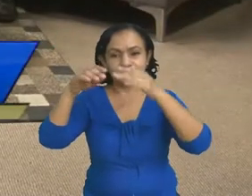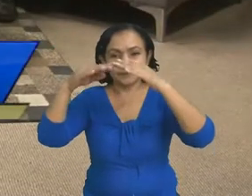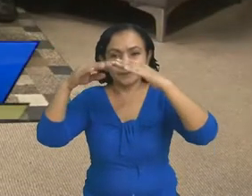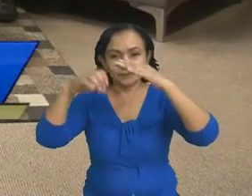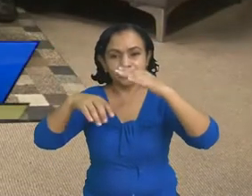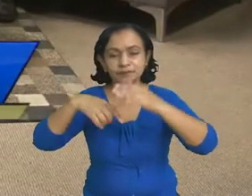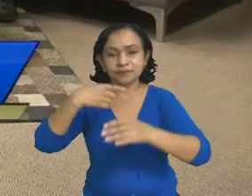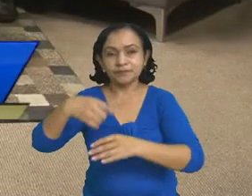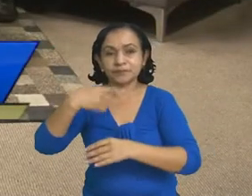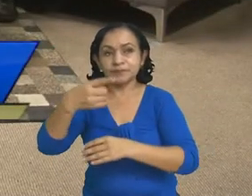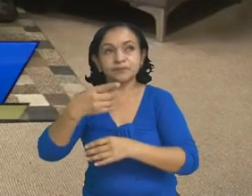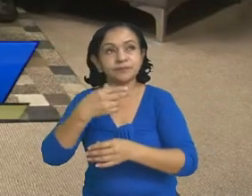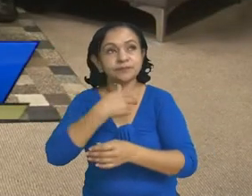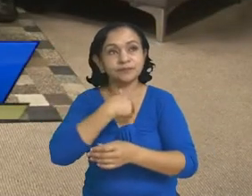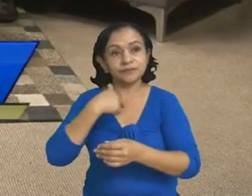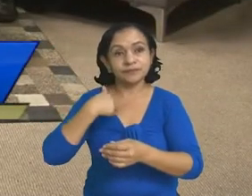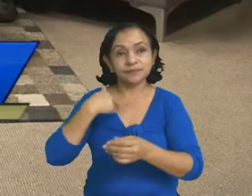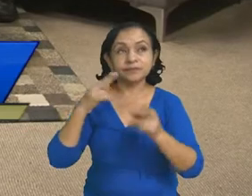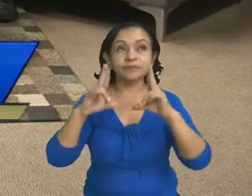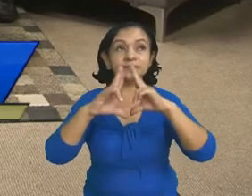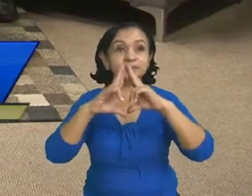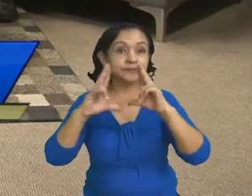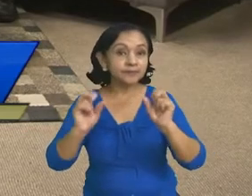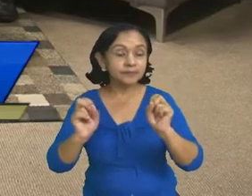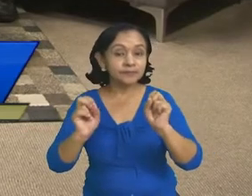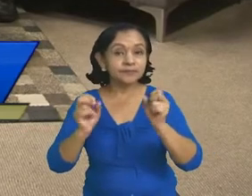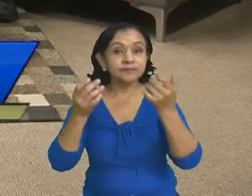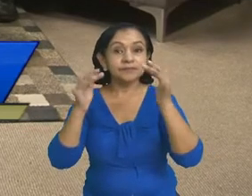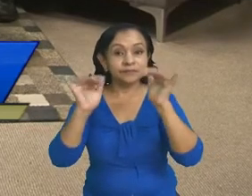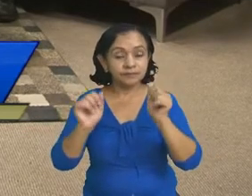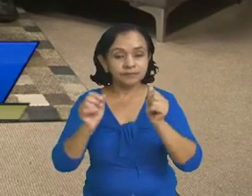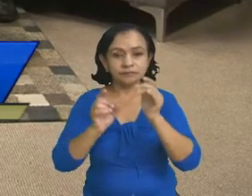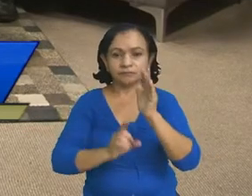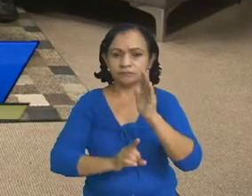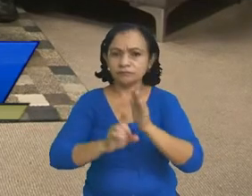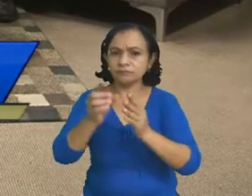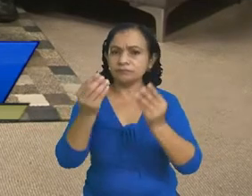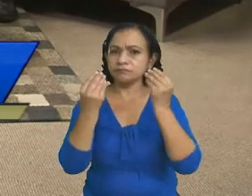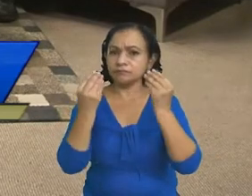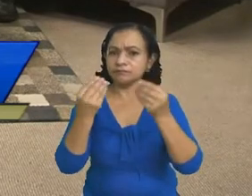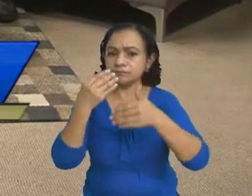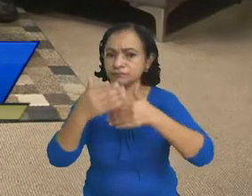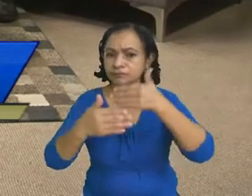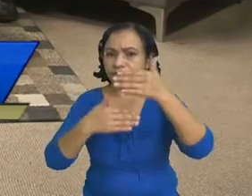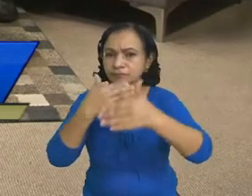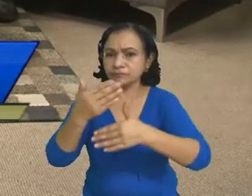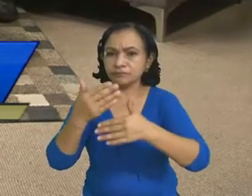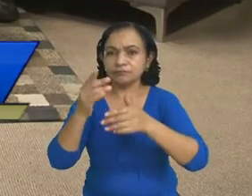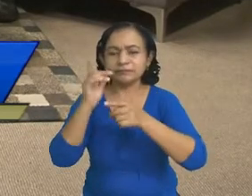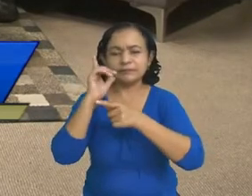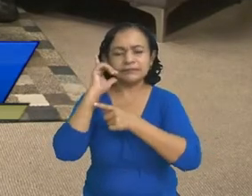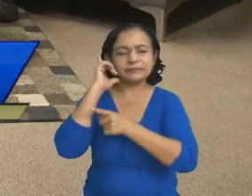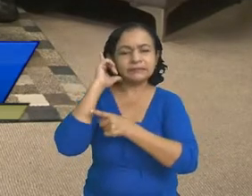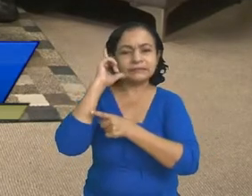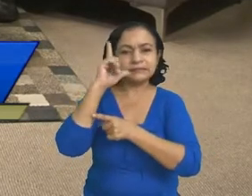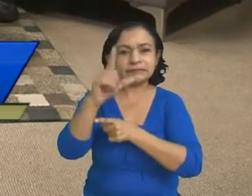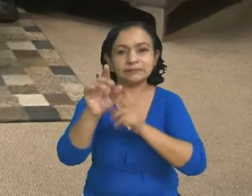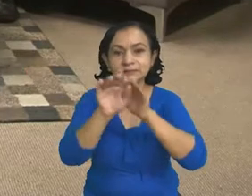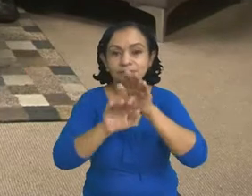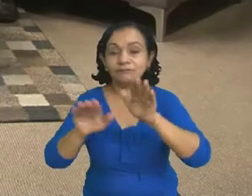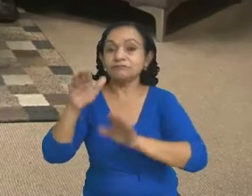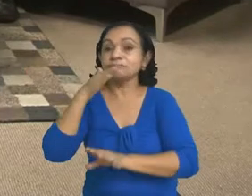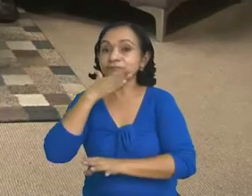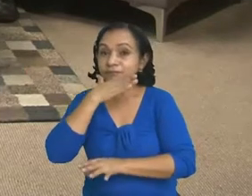día a día, electrificando el país. Aunque hemos tenido bastante avance, pues ahora estamos llegando a los lugares más lejanos y más